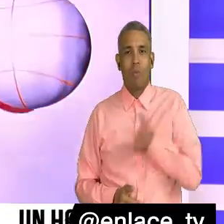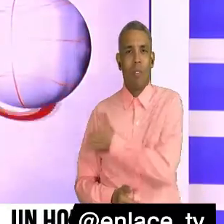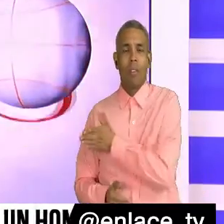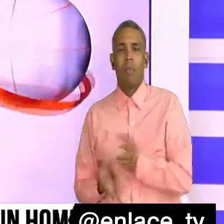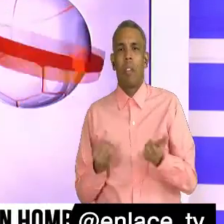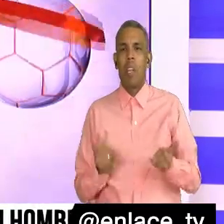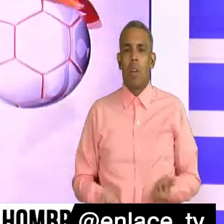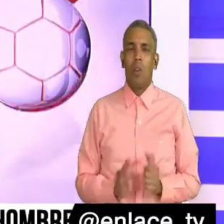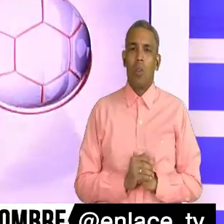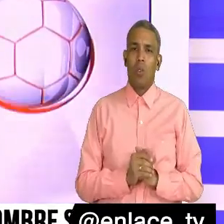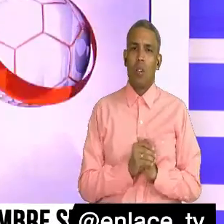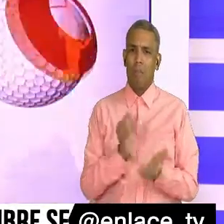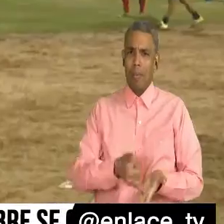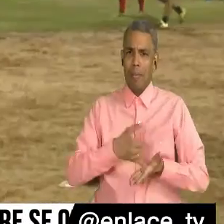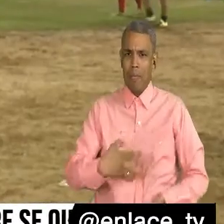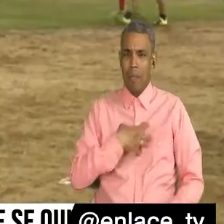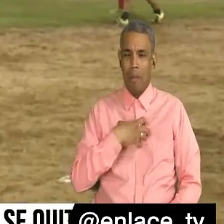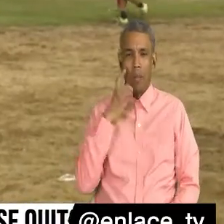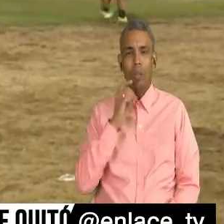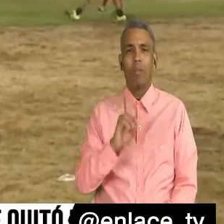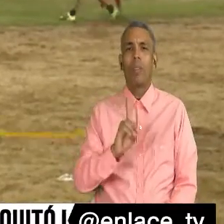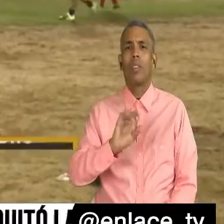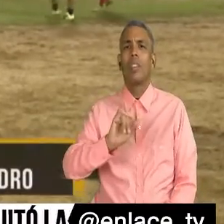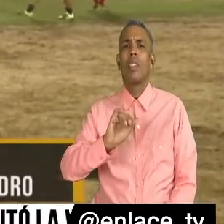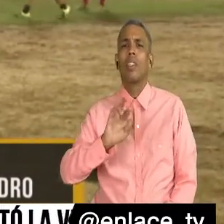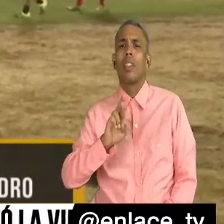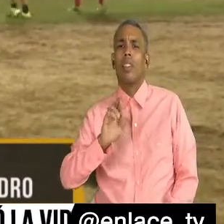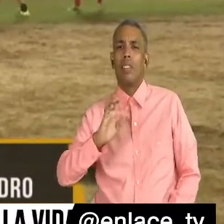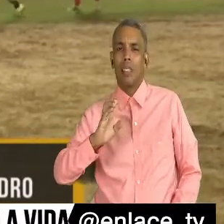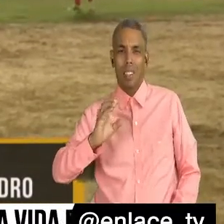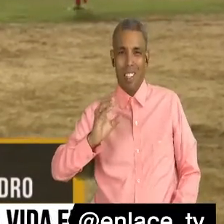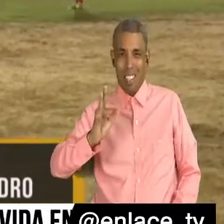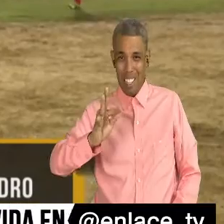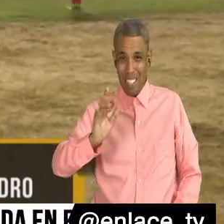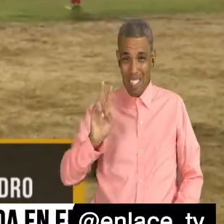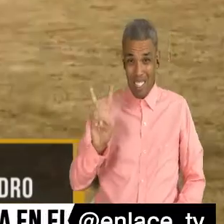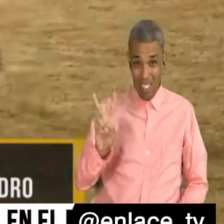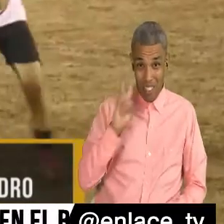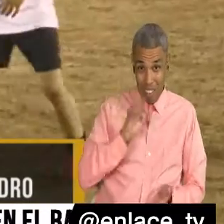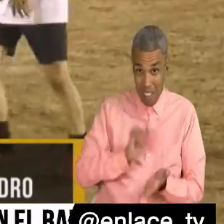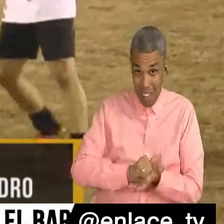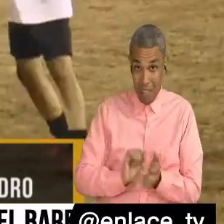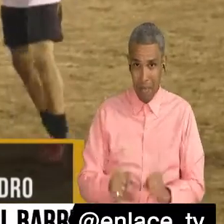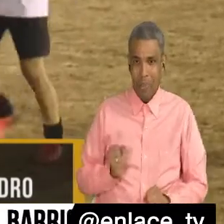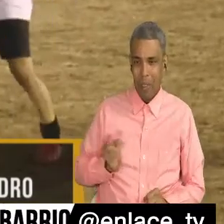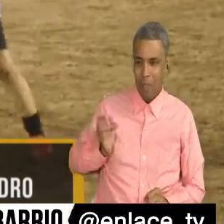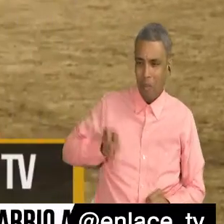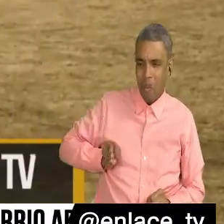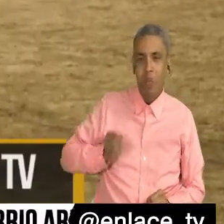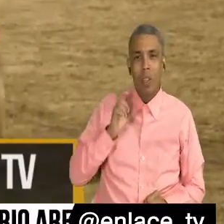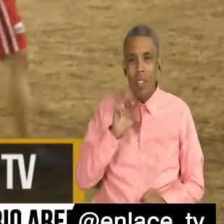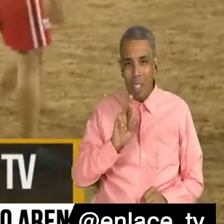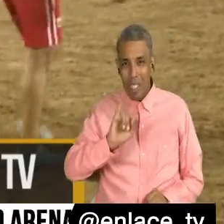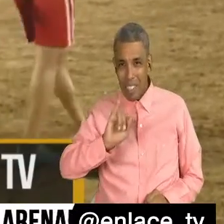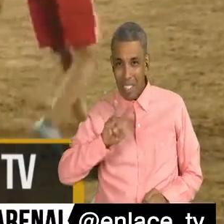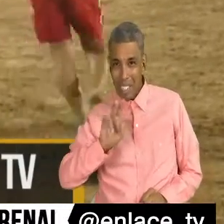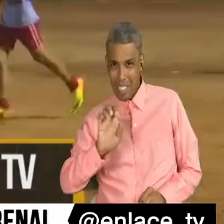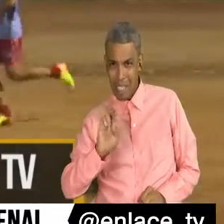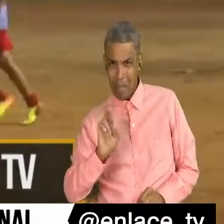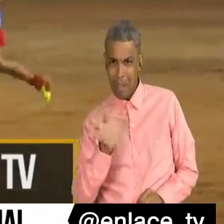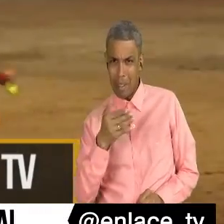equipo de River Plate. También en la cancha del barrio La Libertad adelanta sus prácticas el club de fútbol River Plate. El equipo se prepara para el